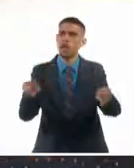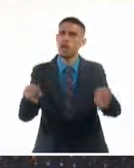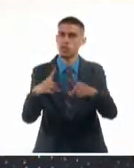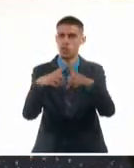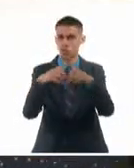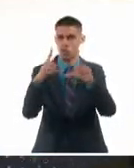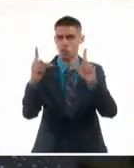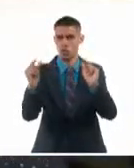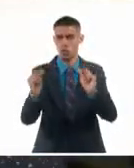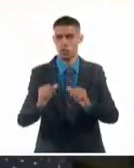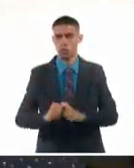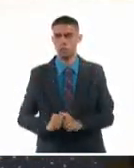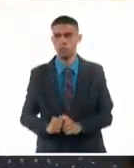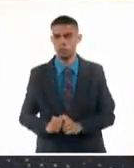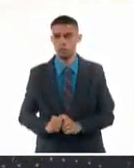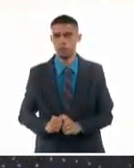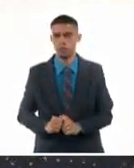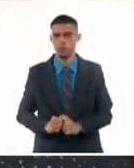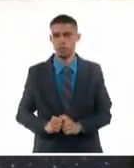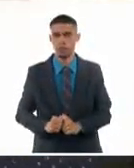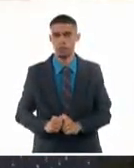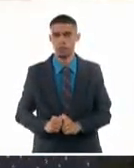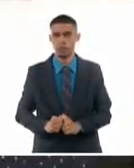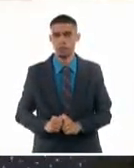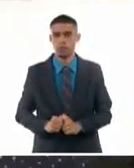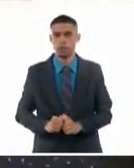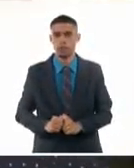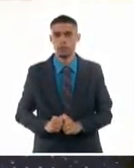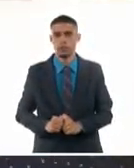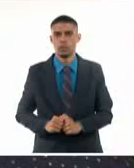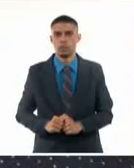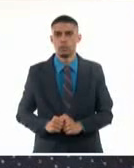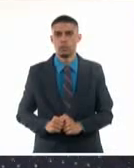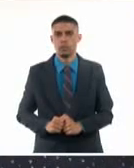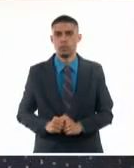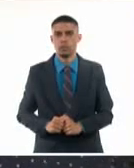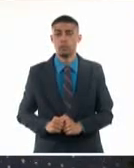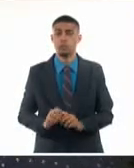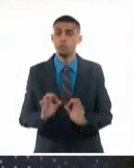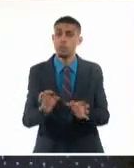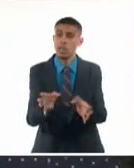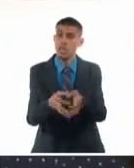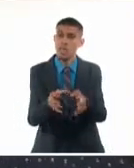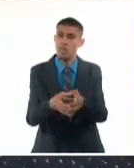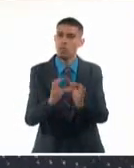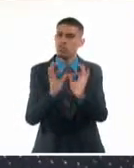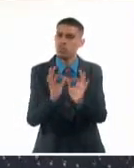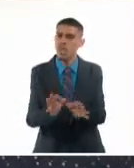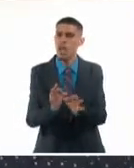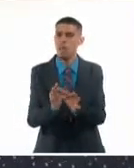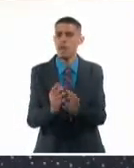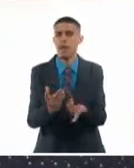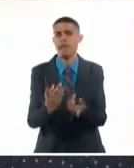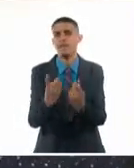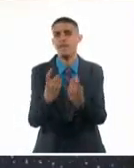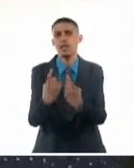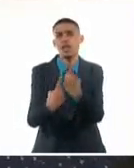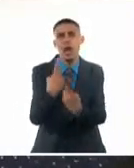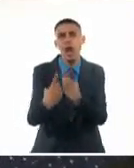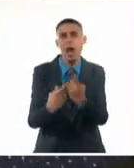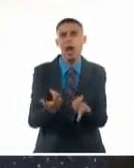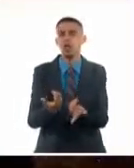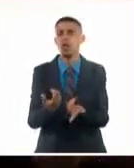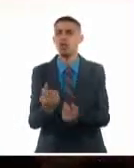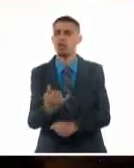Luna Naranja, una vez más, detiene su proceso constructivo cada vez que hace falta y cada vez que sentimos